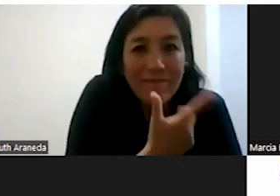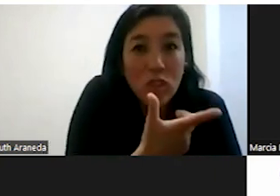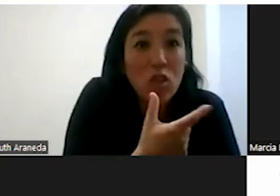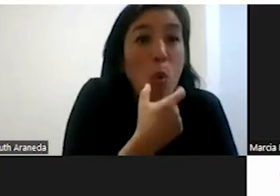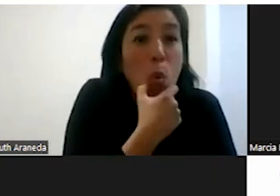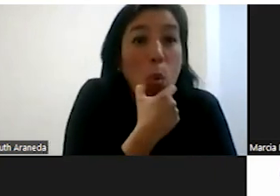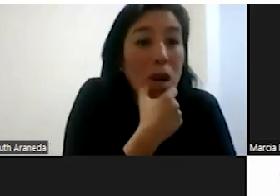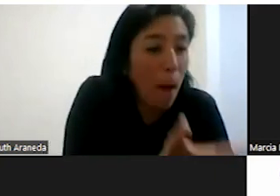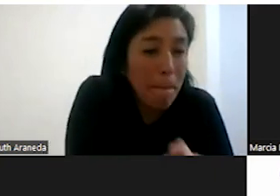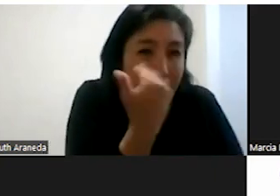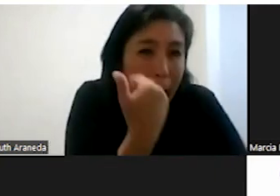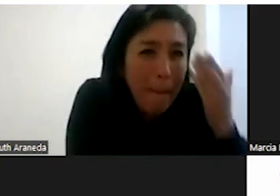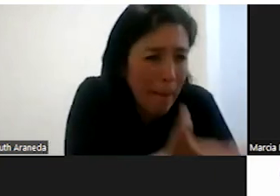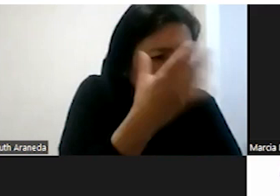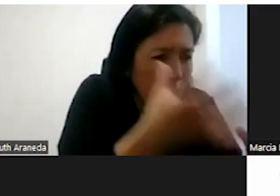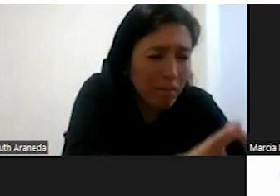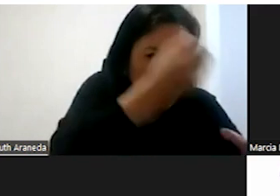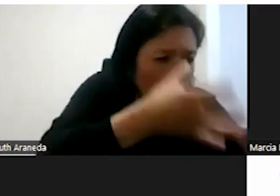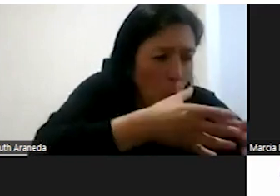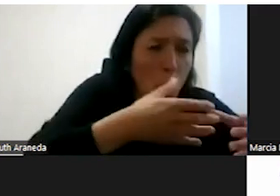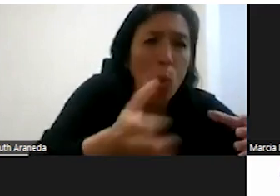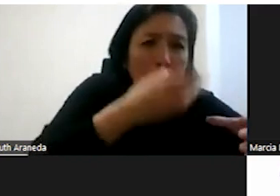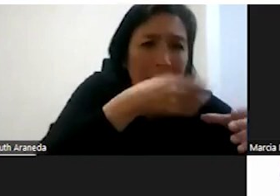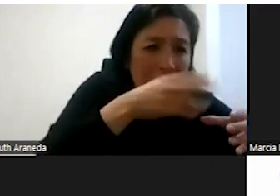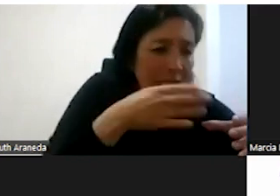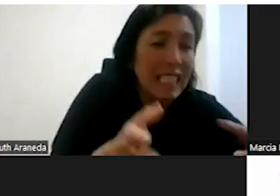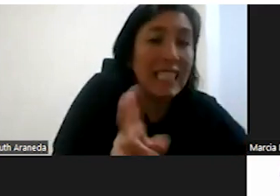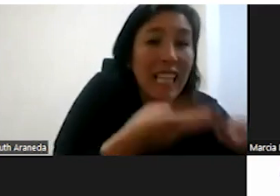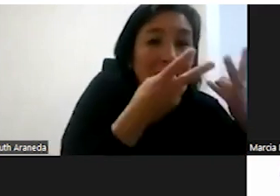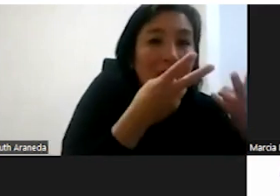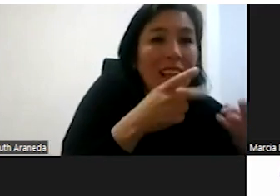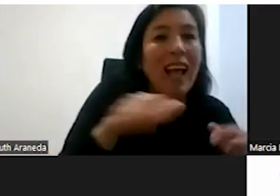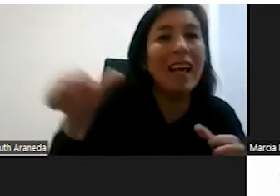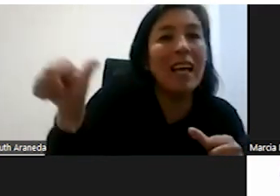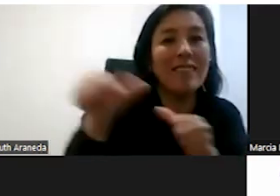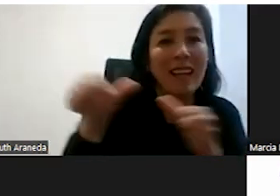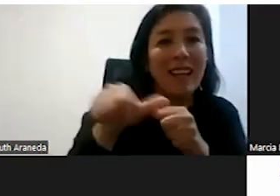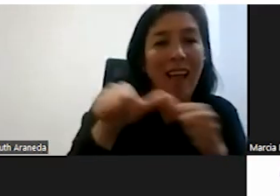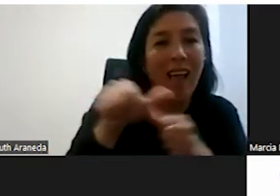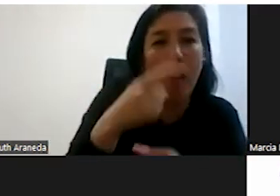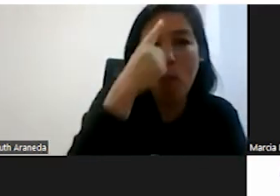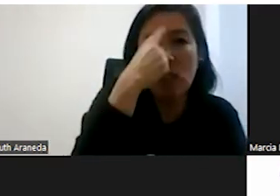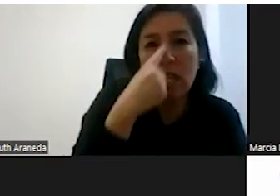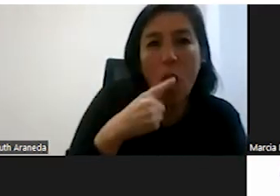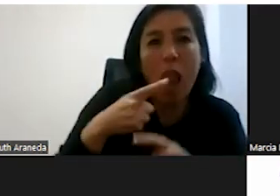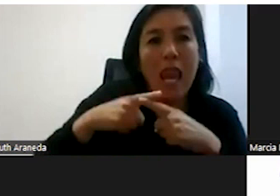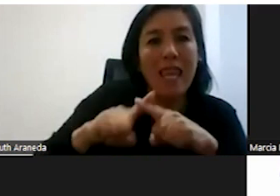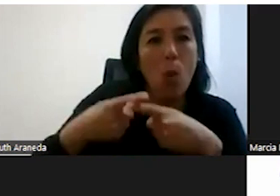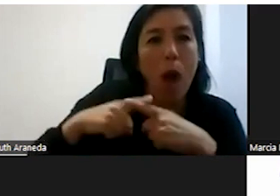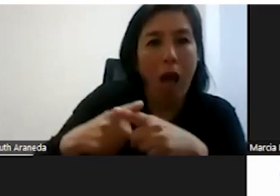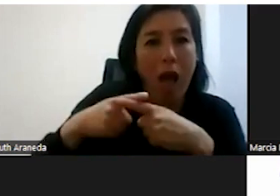lo que se levante, lo que se excave de este lugar, va al museo más cercano. Ya, queremos un